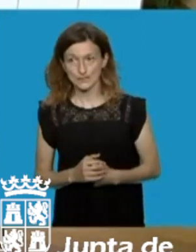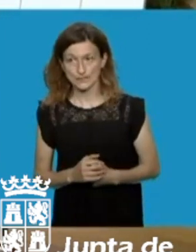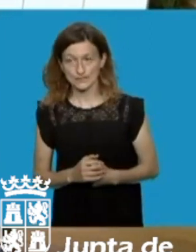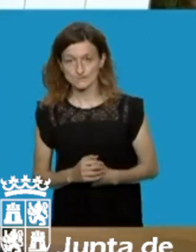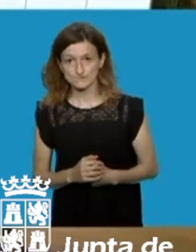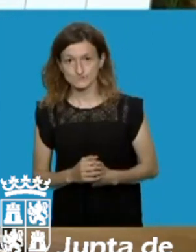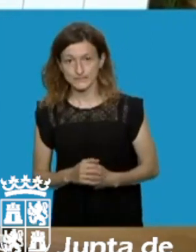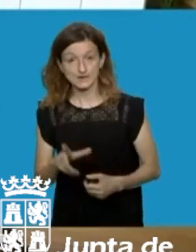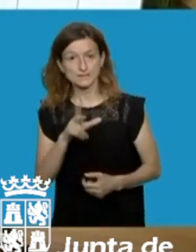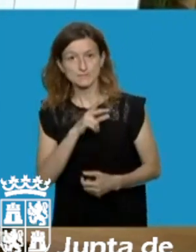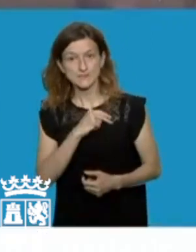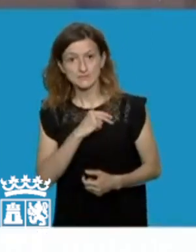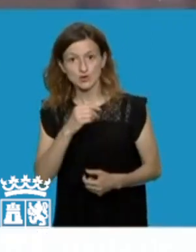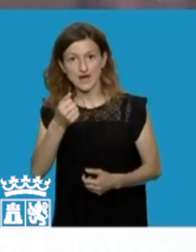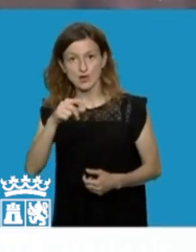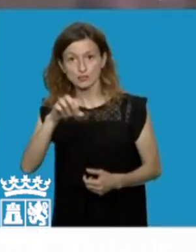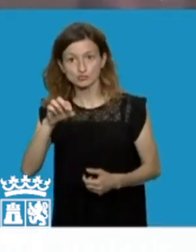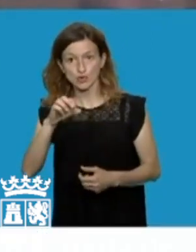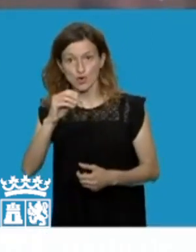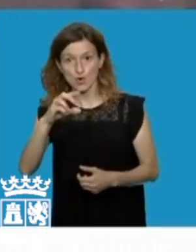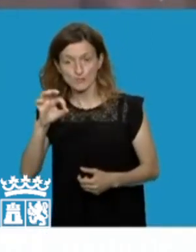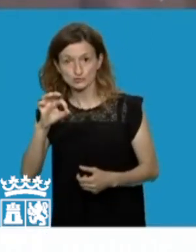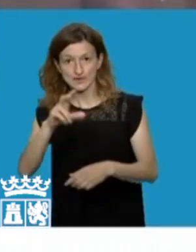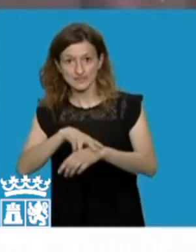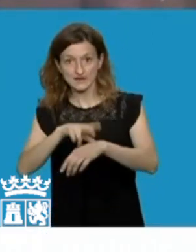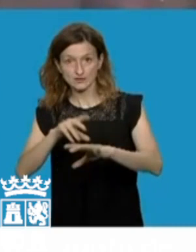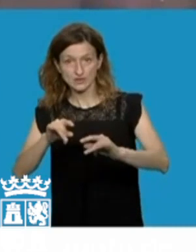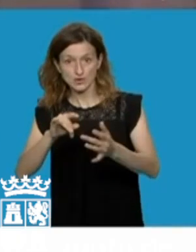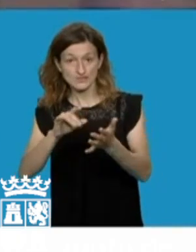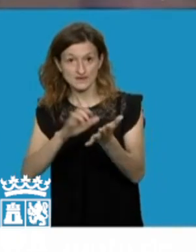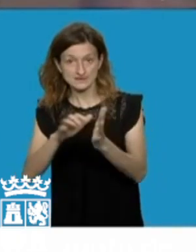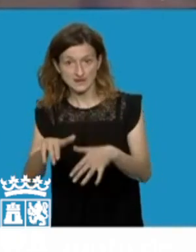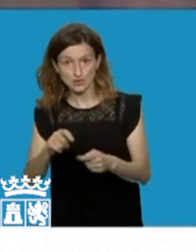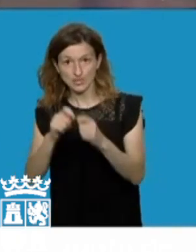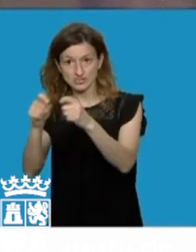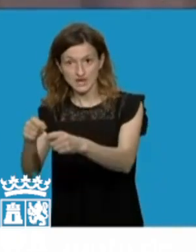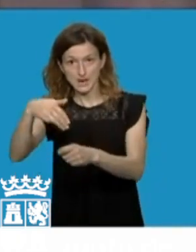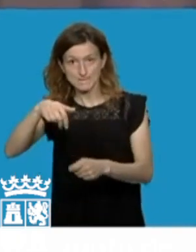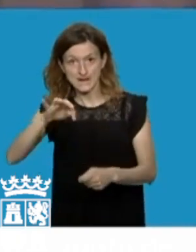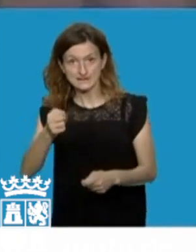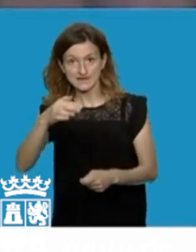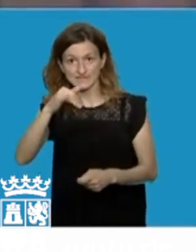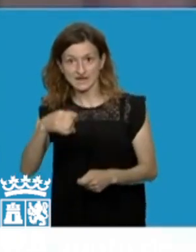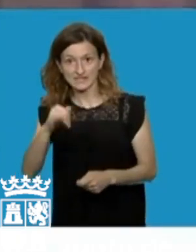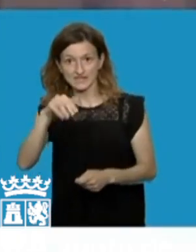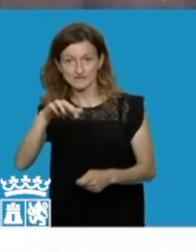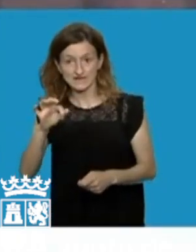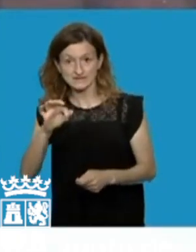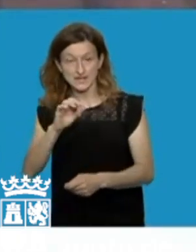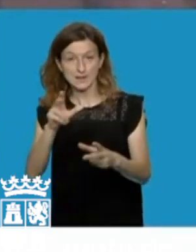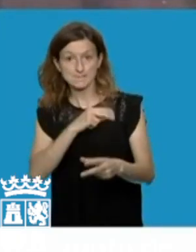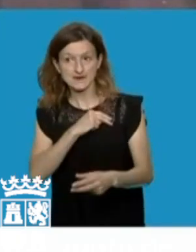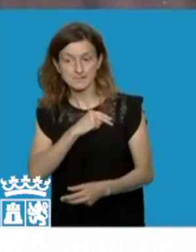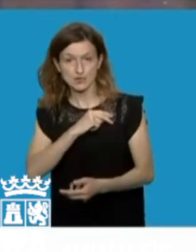Entrega del galardón, don Augusto Cobos, delegado territorial de la Junta de Castilla y León, a Marta Fernández Infante, Premio Deporte y